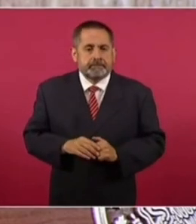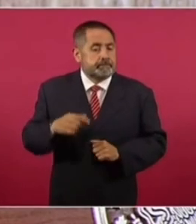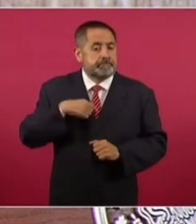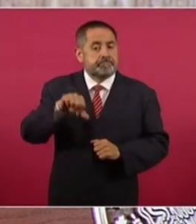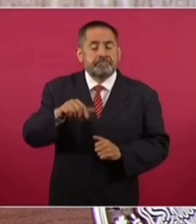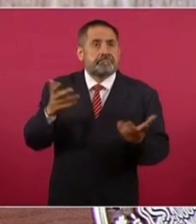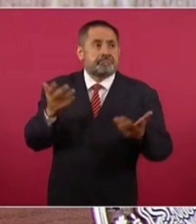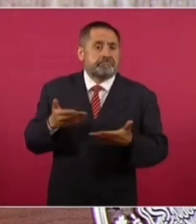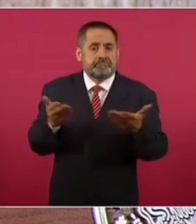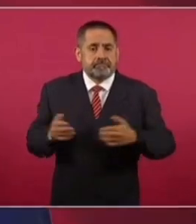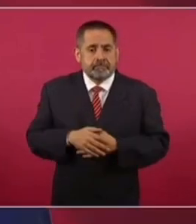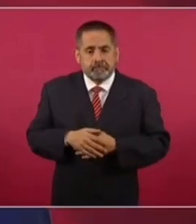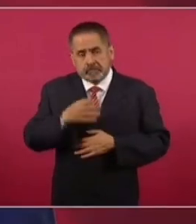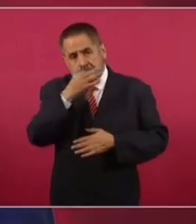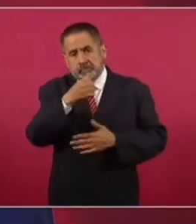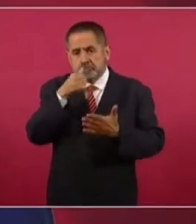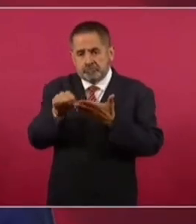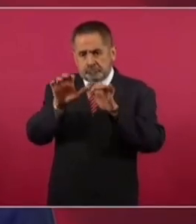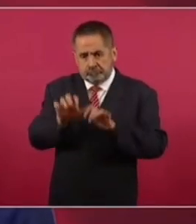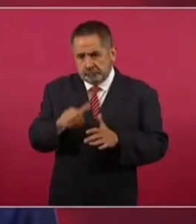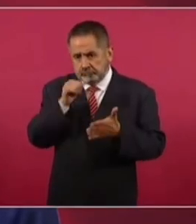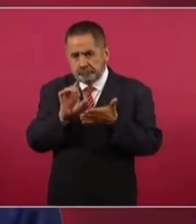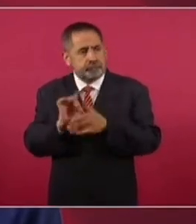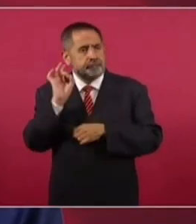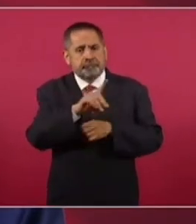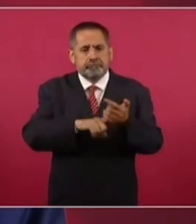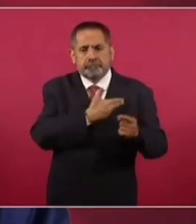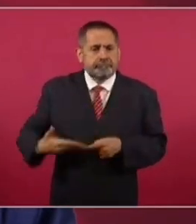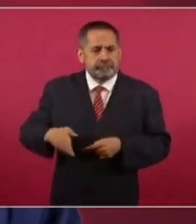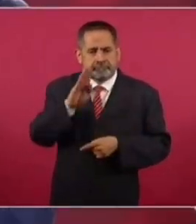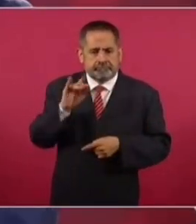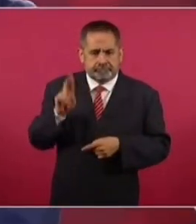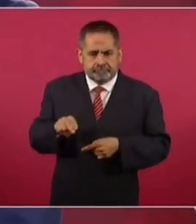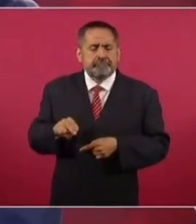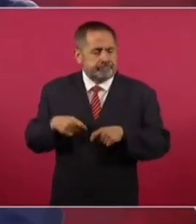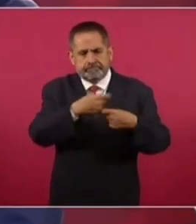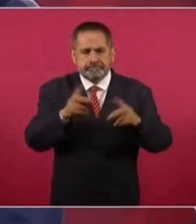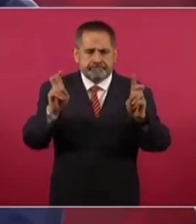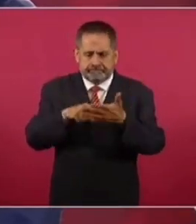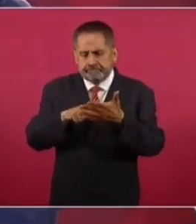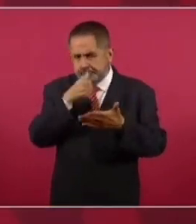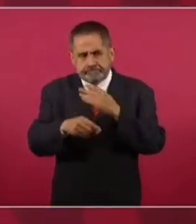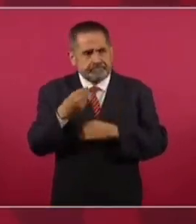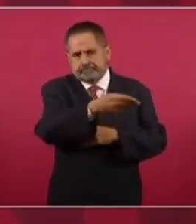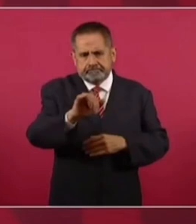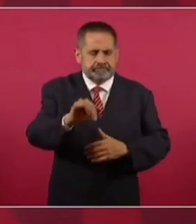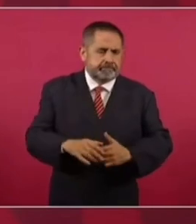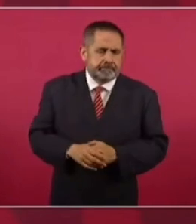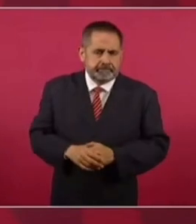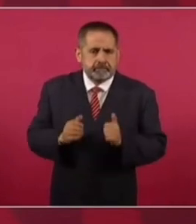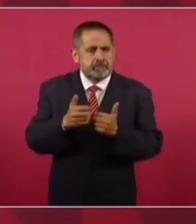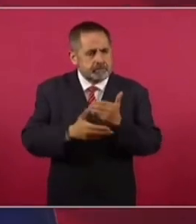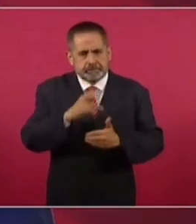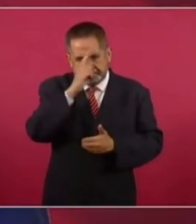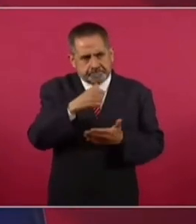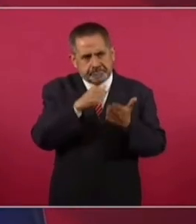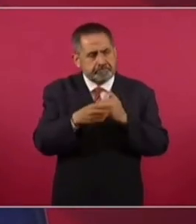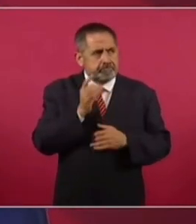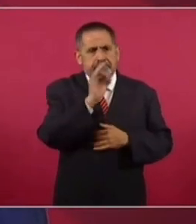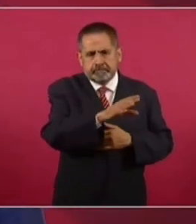hoy le estoy enviando una carta al presidente Biden sobre este tema, de manera muy